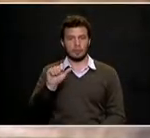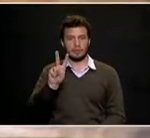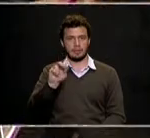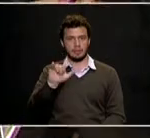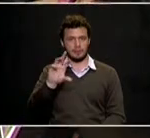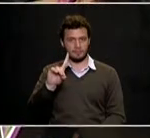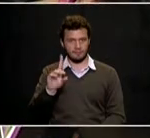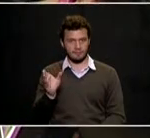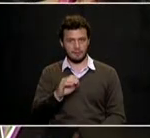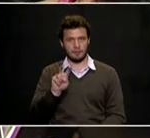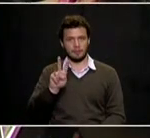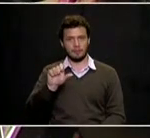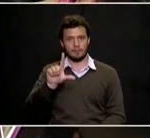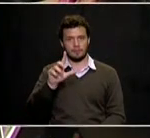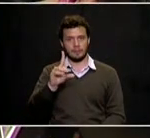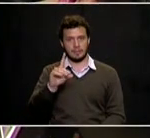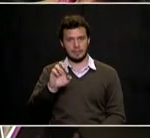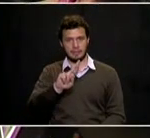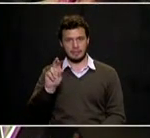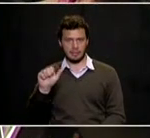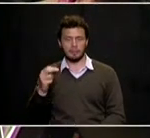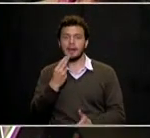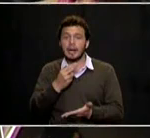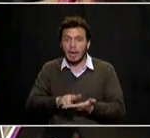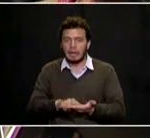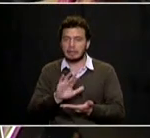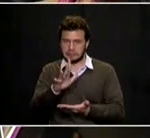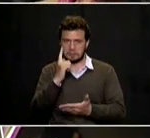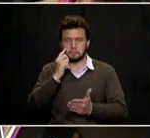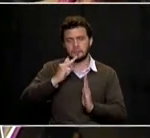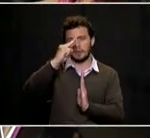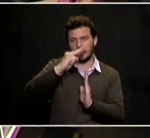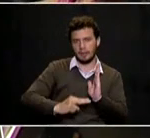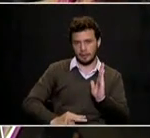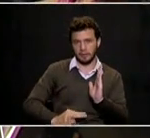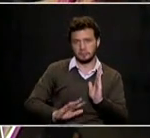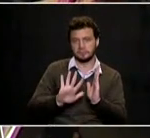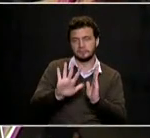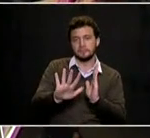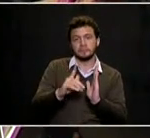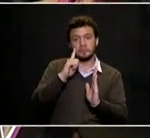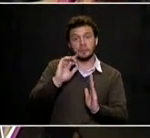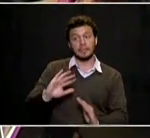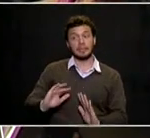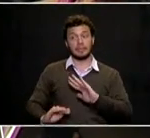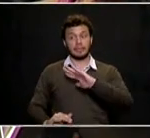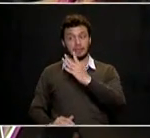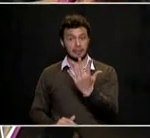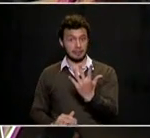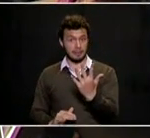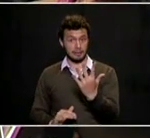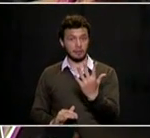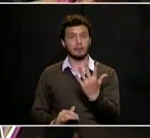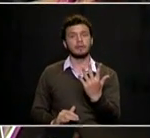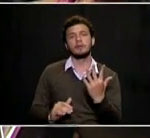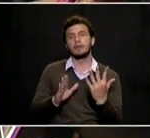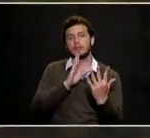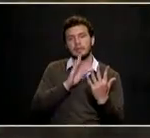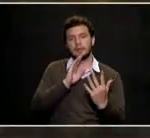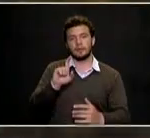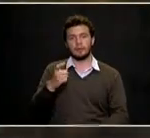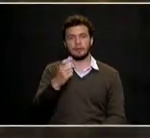juntos carta que ella vamos a leer pero también queremos contarles que en la quinta posición en el la quinta ubicación esta gema